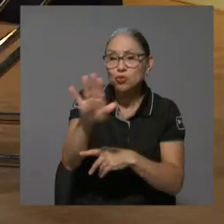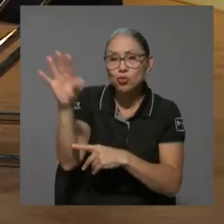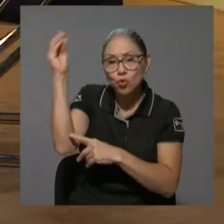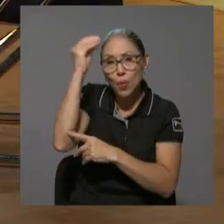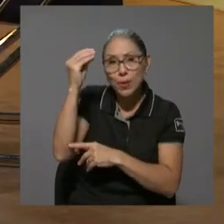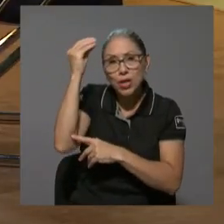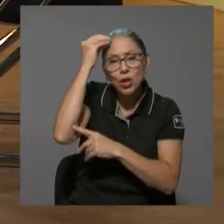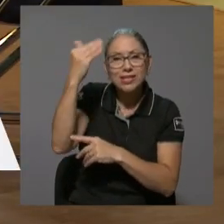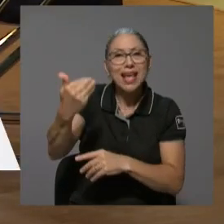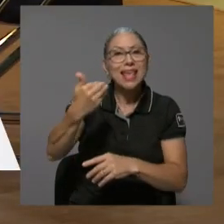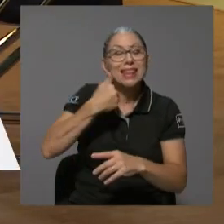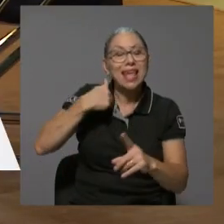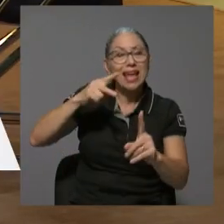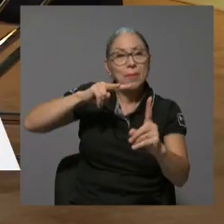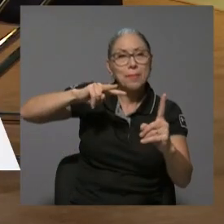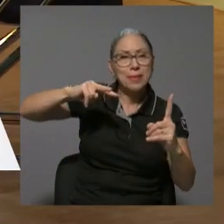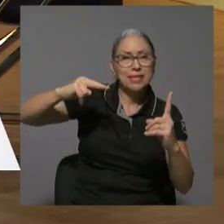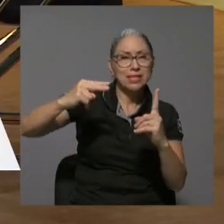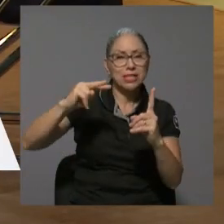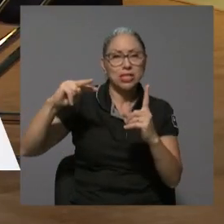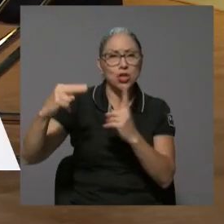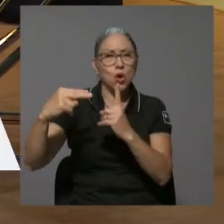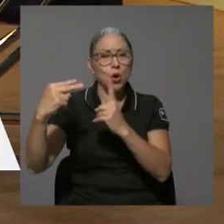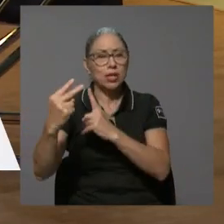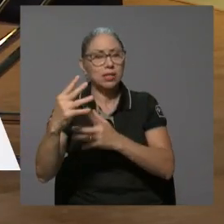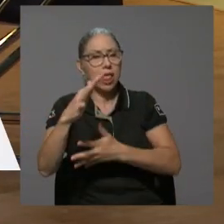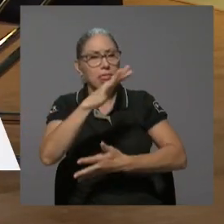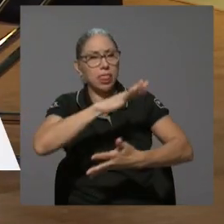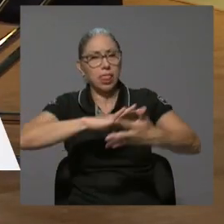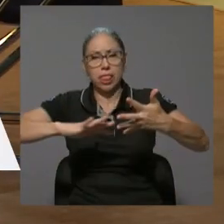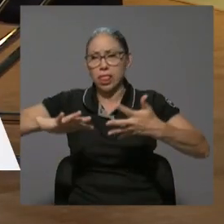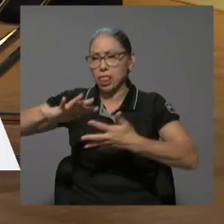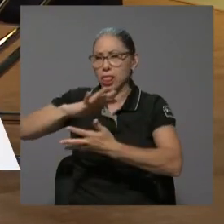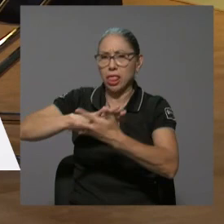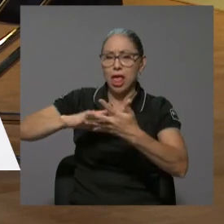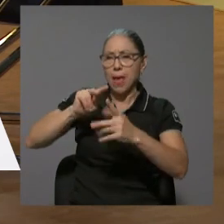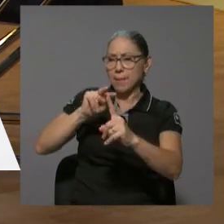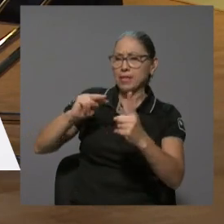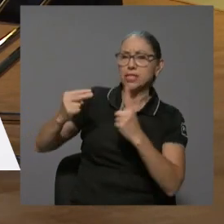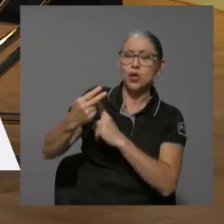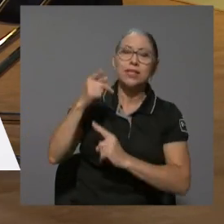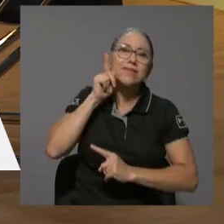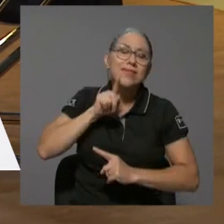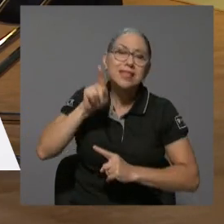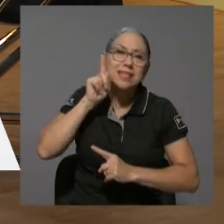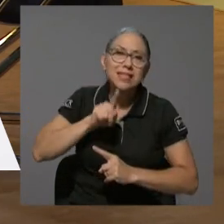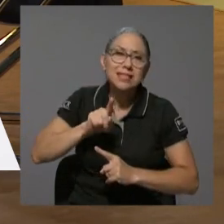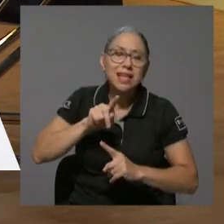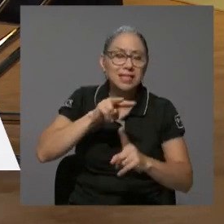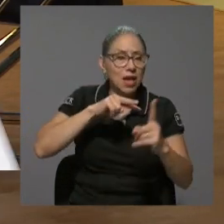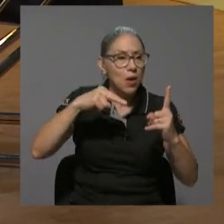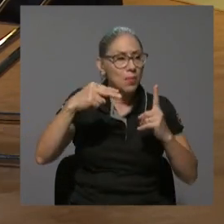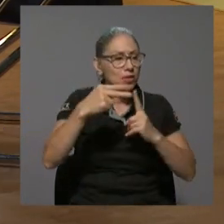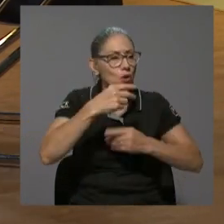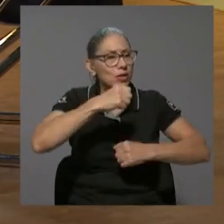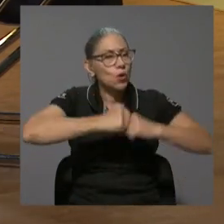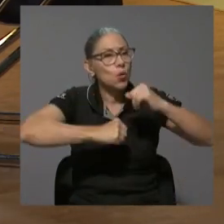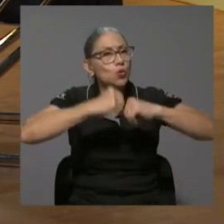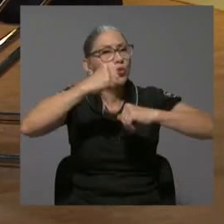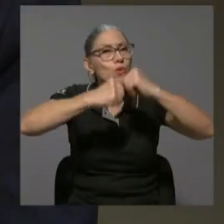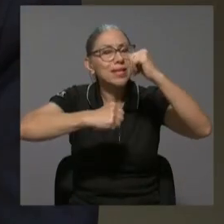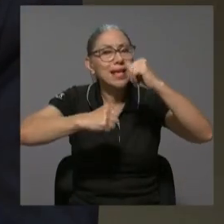visiones distorsionadas, ficticias, construidas, artificiales sobre la